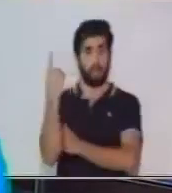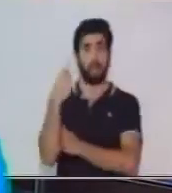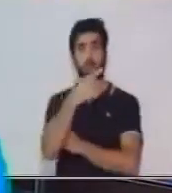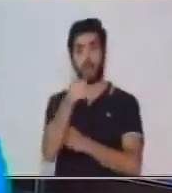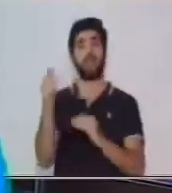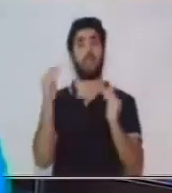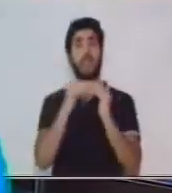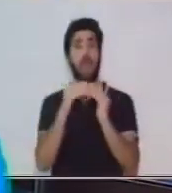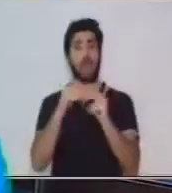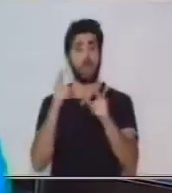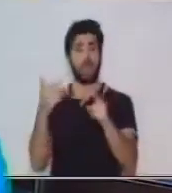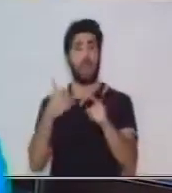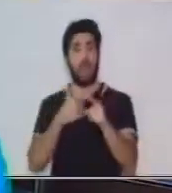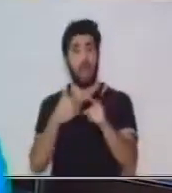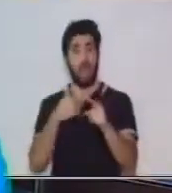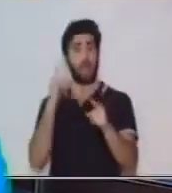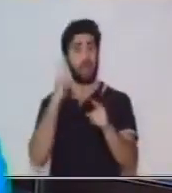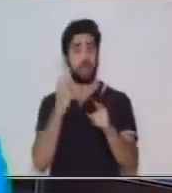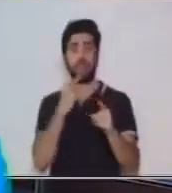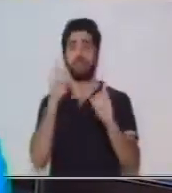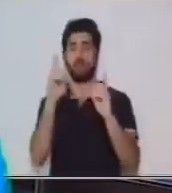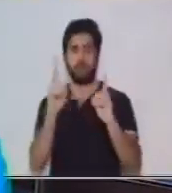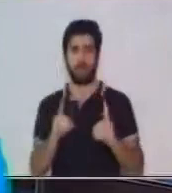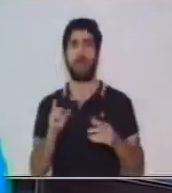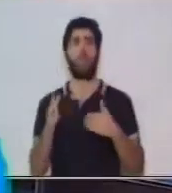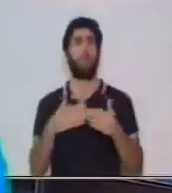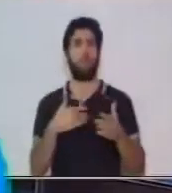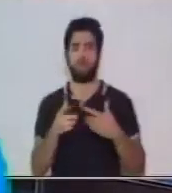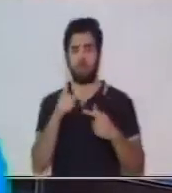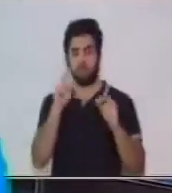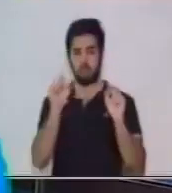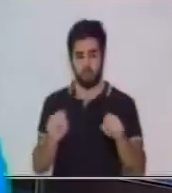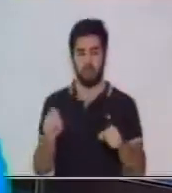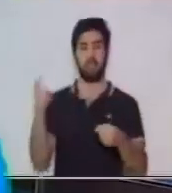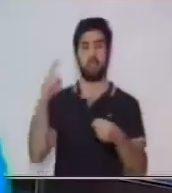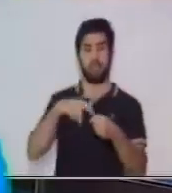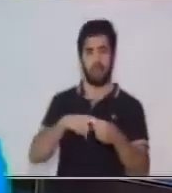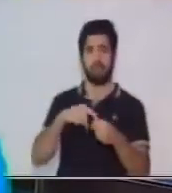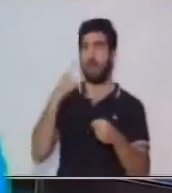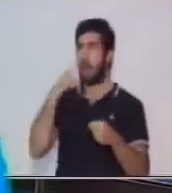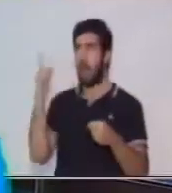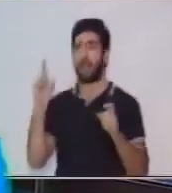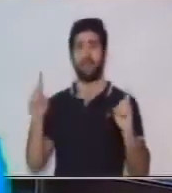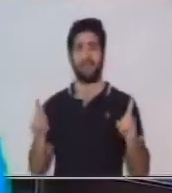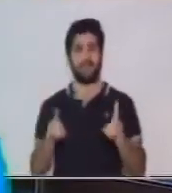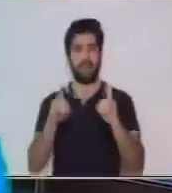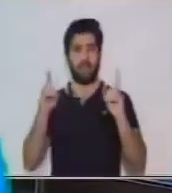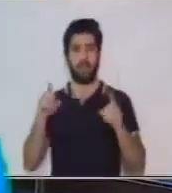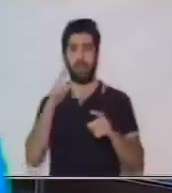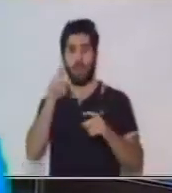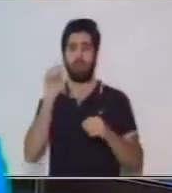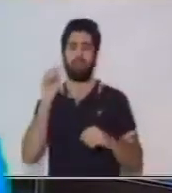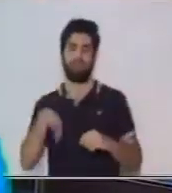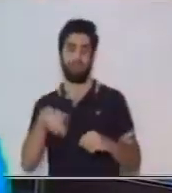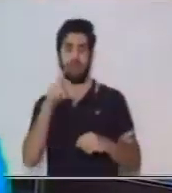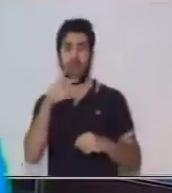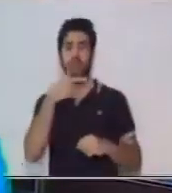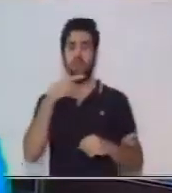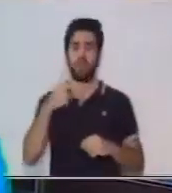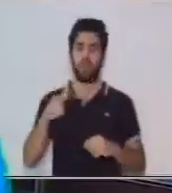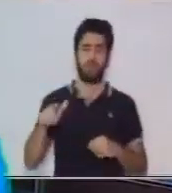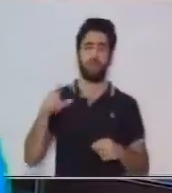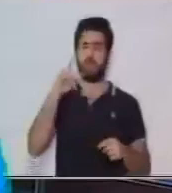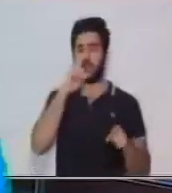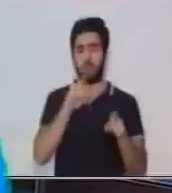una persona con discapacidad, este tema le ayuda a desarrollar habilidades lingüísticas, de memoria, de percepción y ante todo que